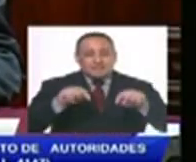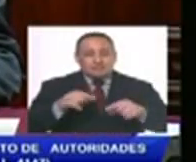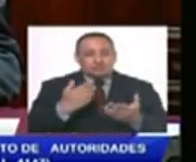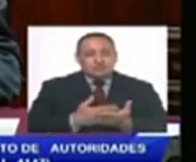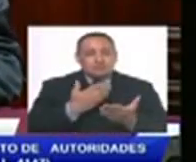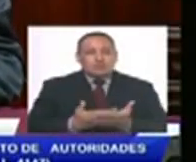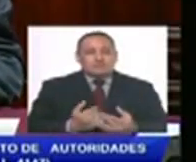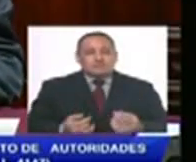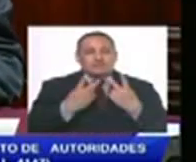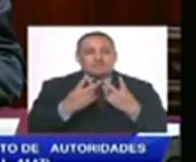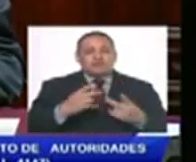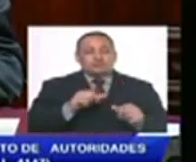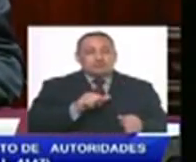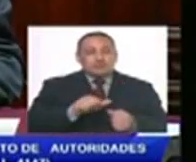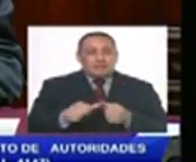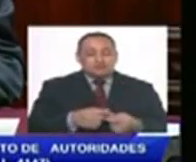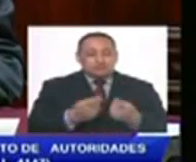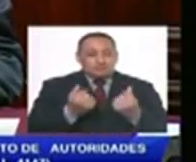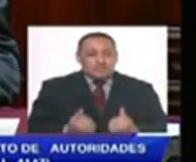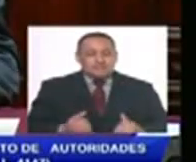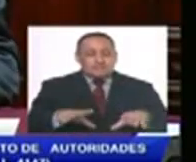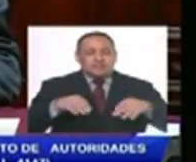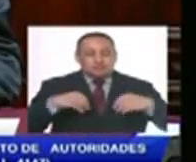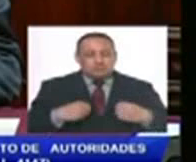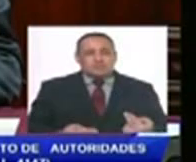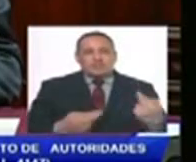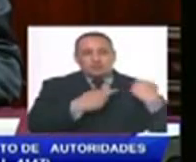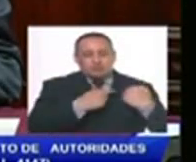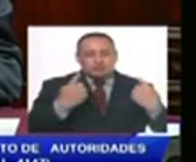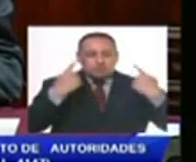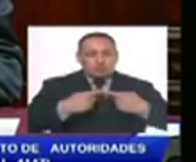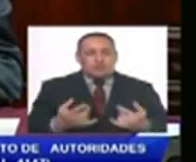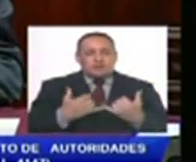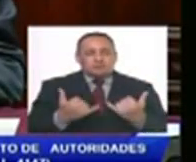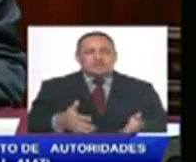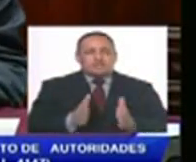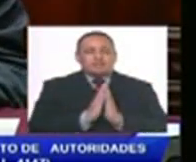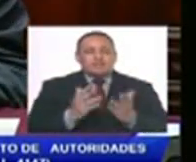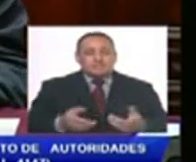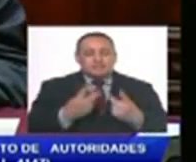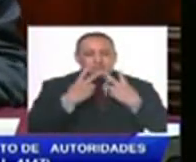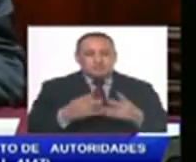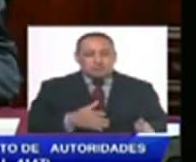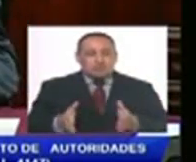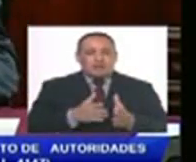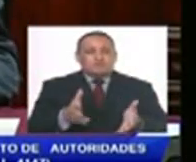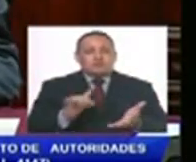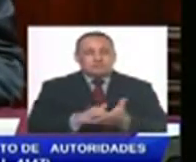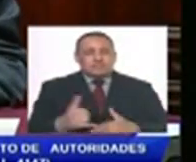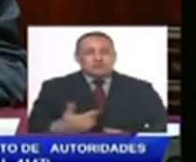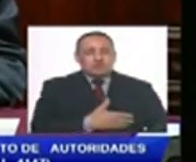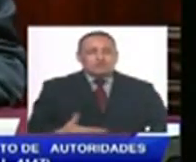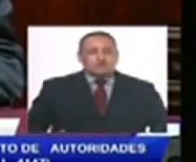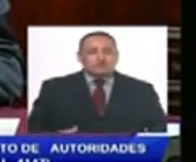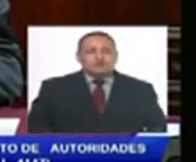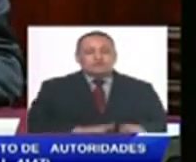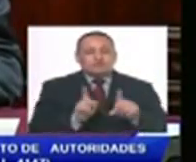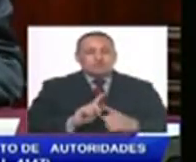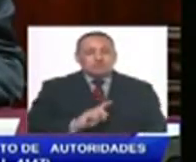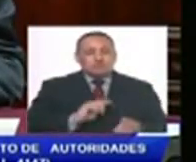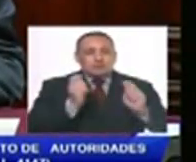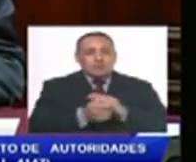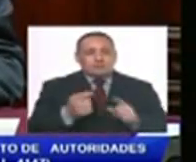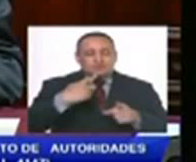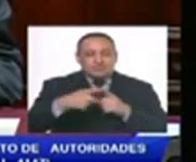de elecciones. También fueron invitados el jefe del Jurado Nacional de Elecciones, Jorge Salas Arenas, y de la